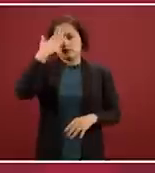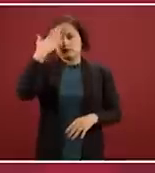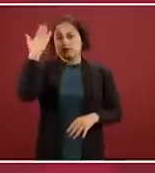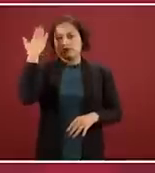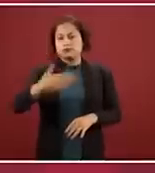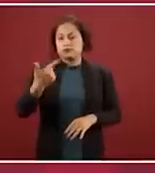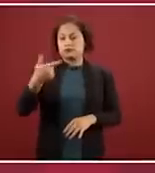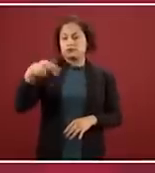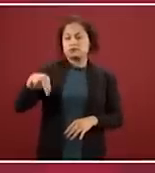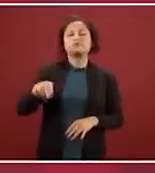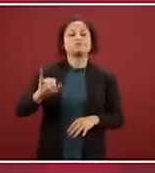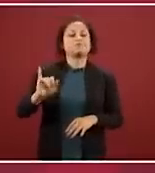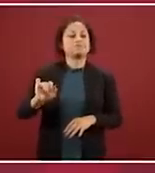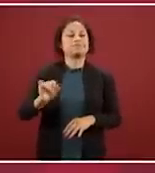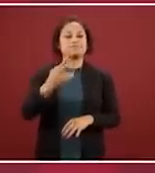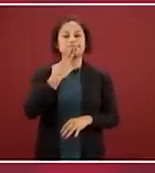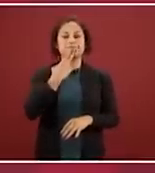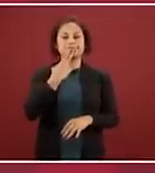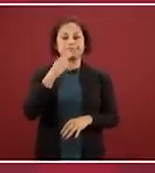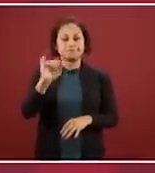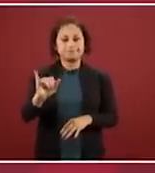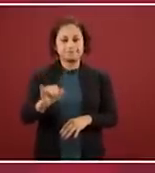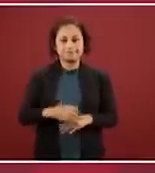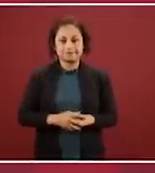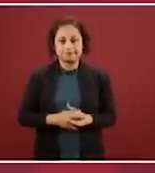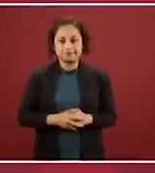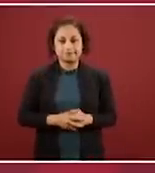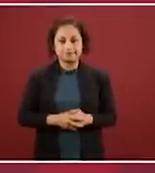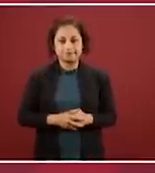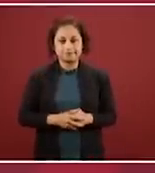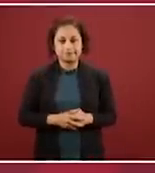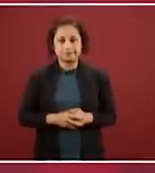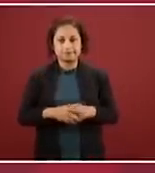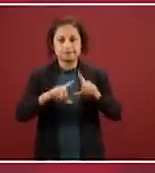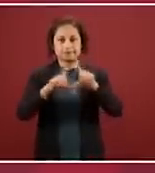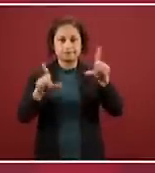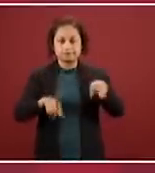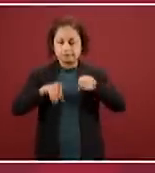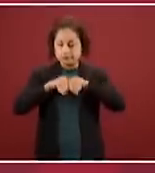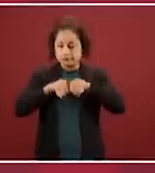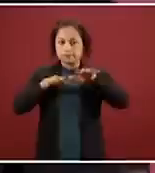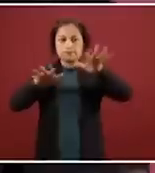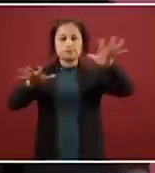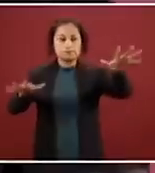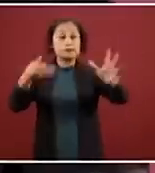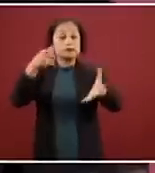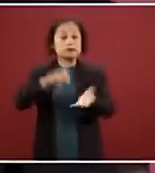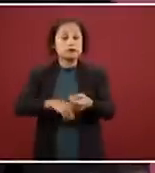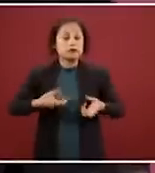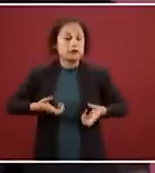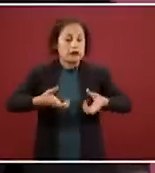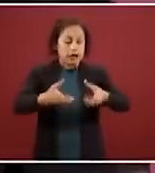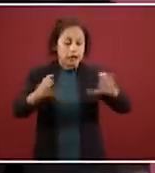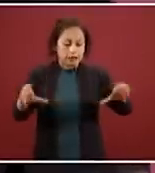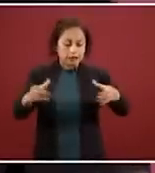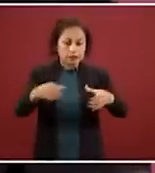funciona el que tengamos presencia en las calles, en las